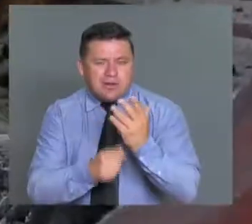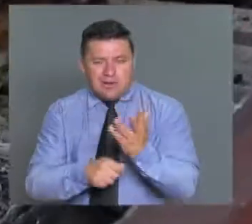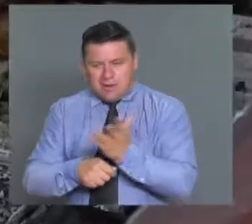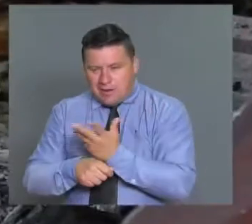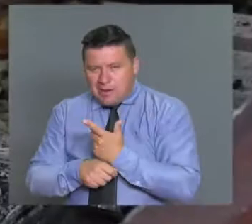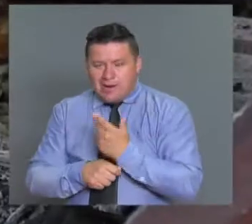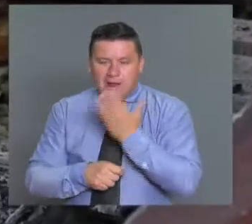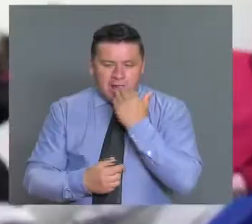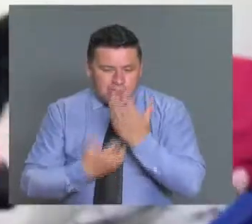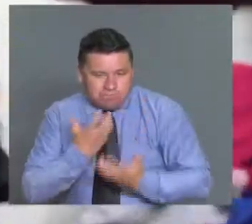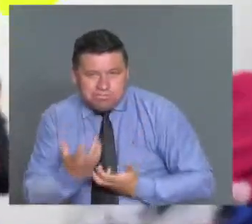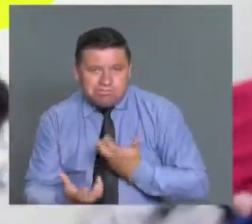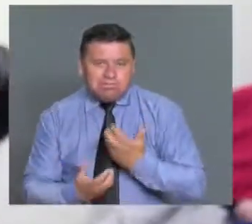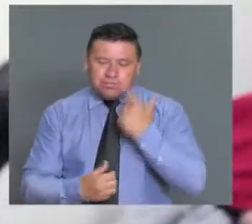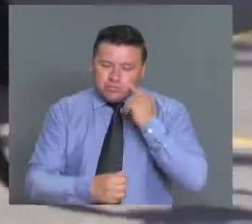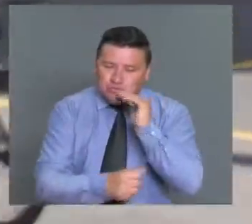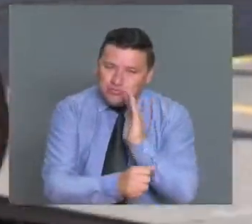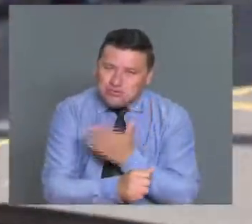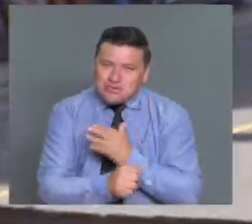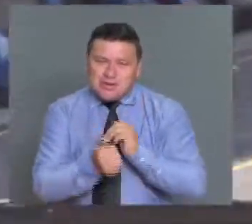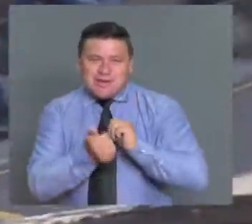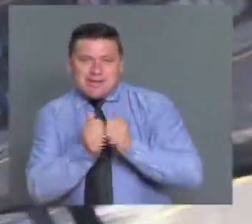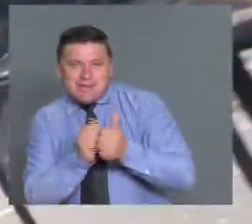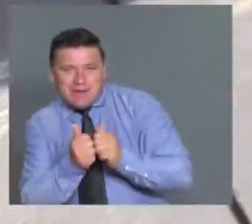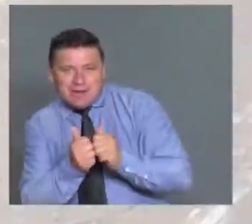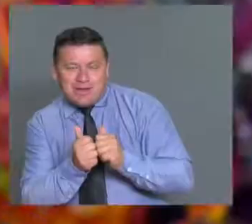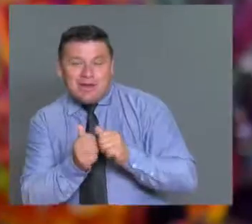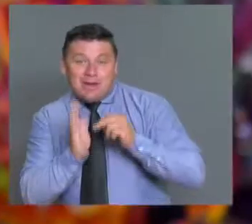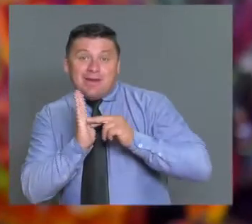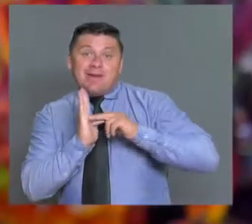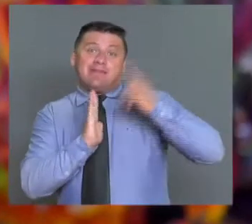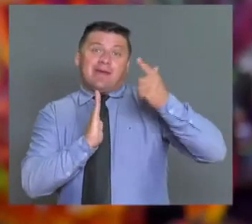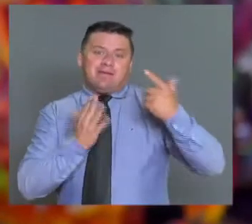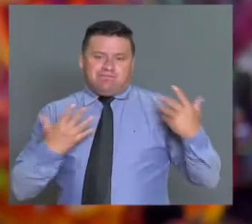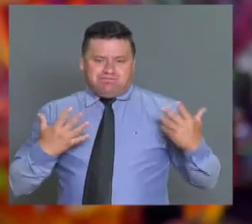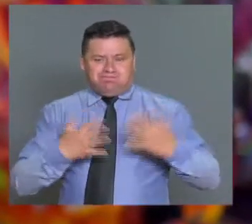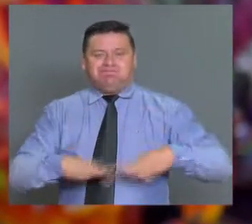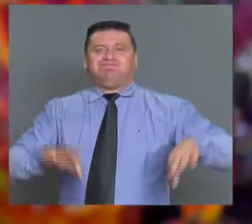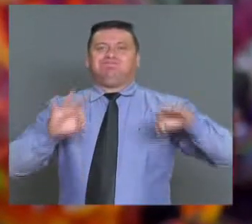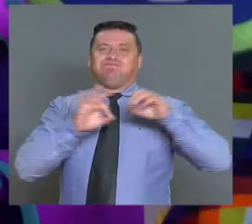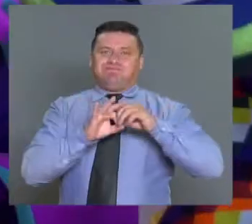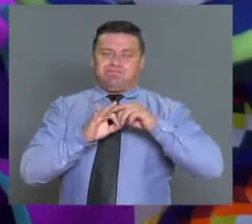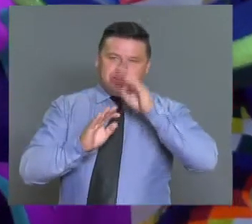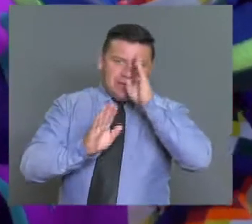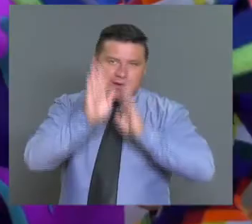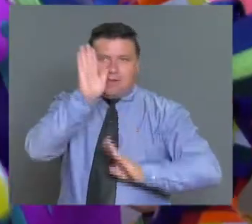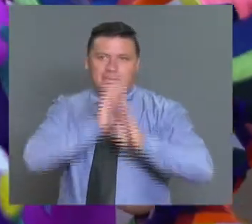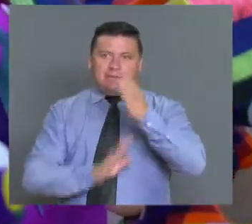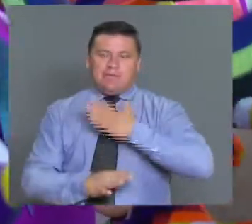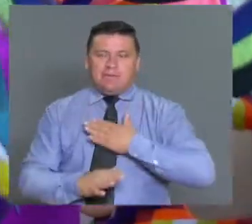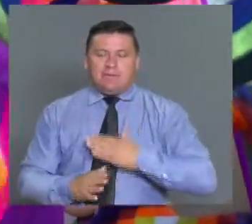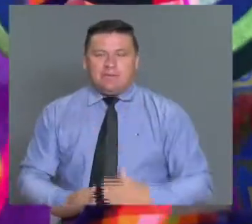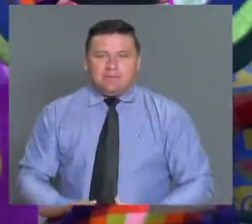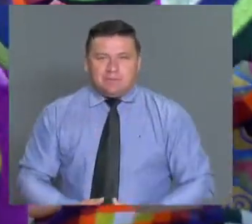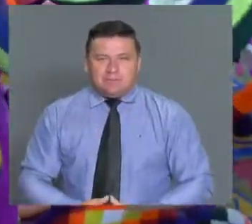arte, gastronomía, música, deporte y tecnología hacen parte del emprendimiento de nuestra